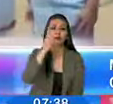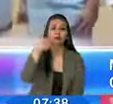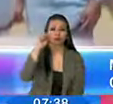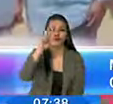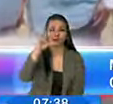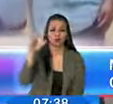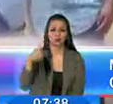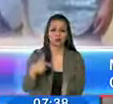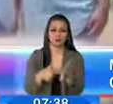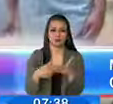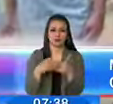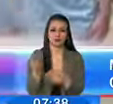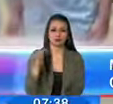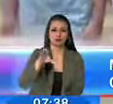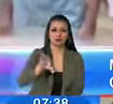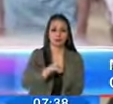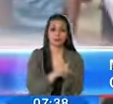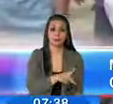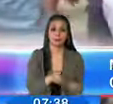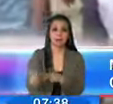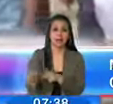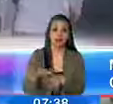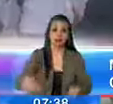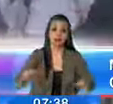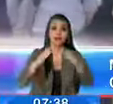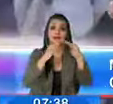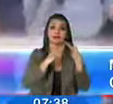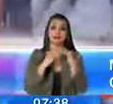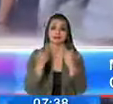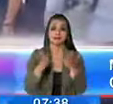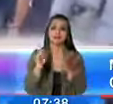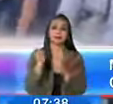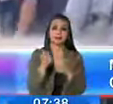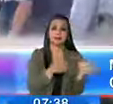parte de la segunda etapa del plan habitacional en esta ciudad.